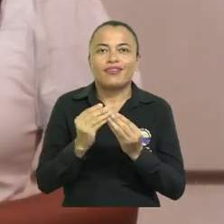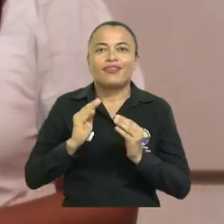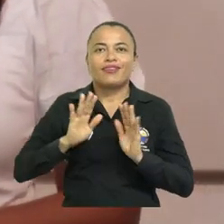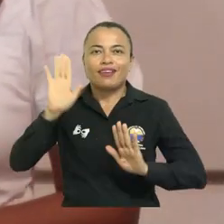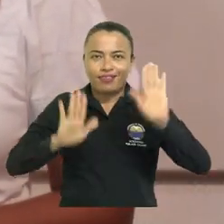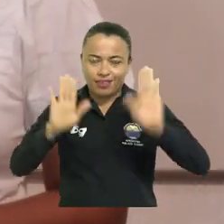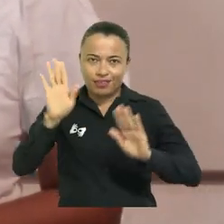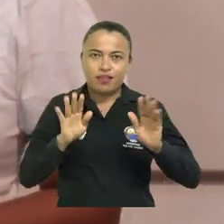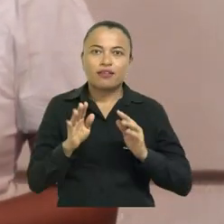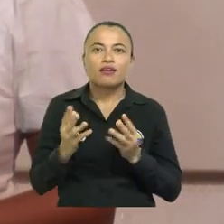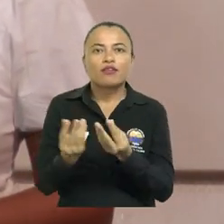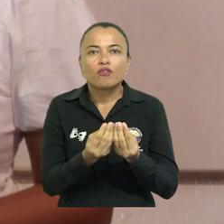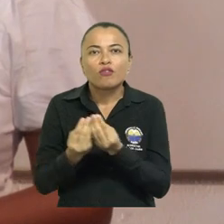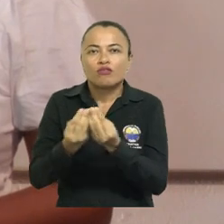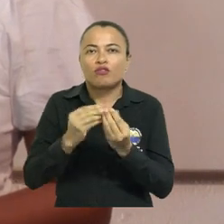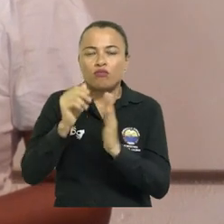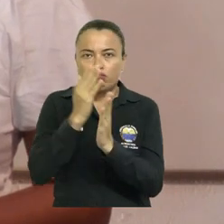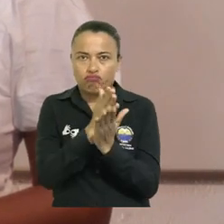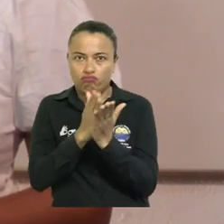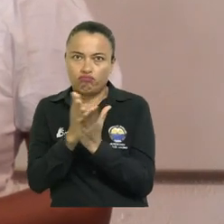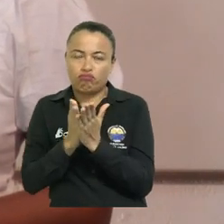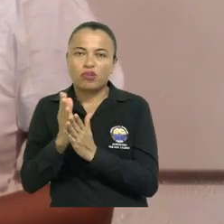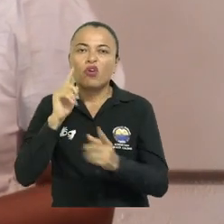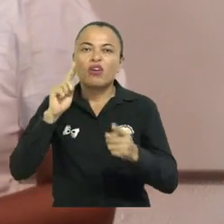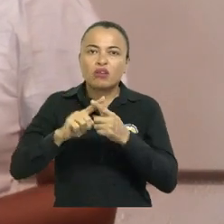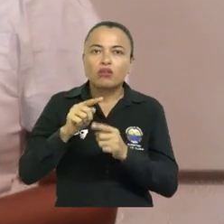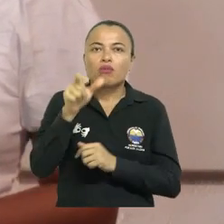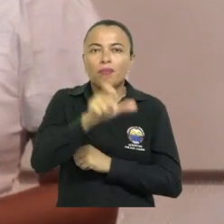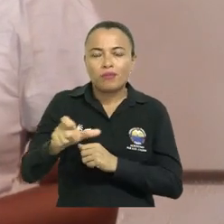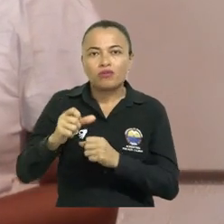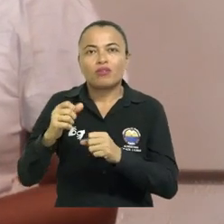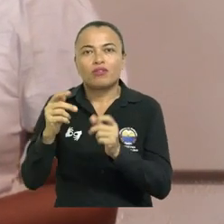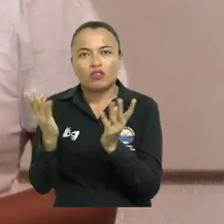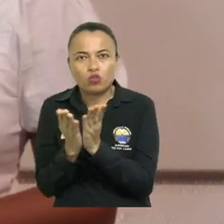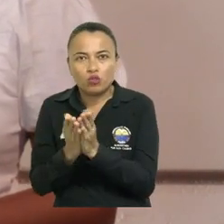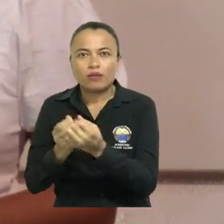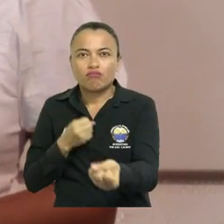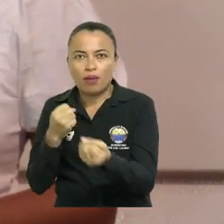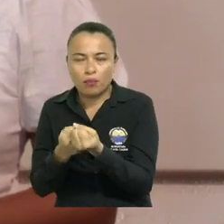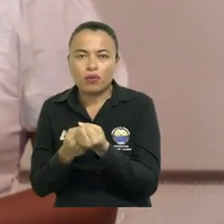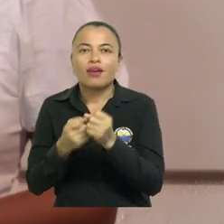y velar por el cumplimiento de sus derechos como la reglamentación de las prácticas pedagógicas. Es por